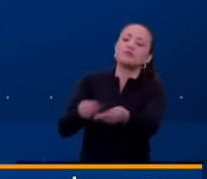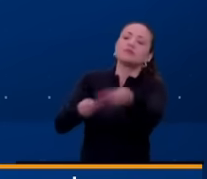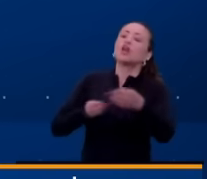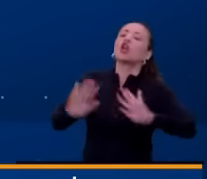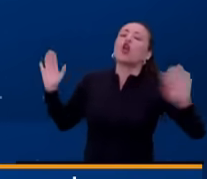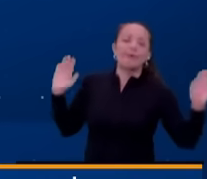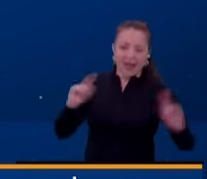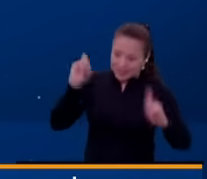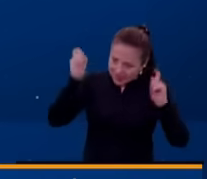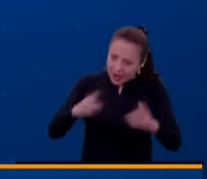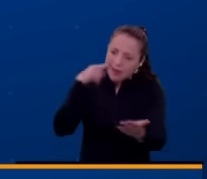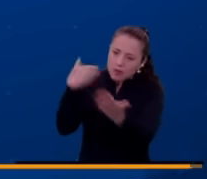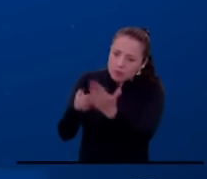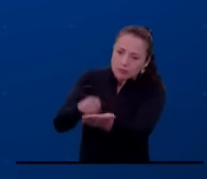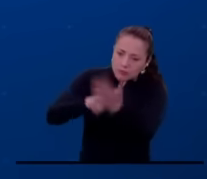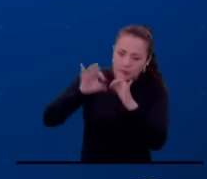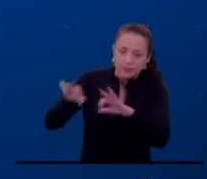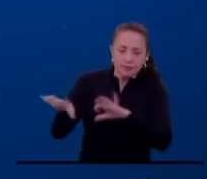todos los detalles.